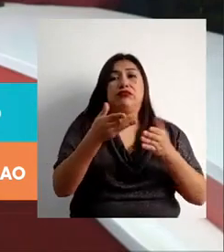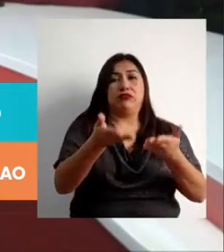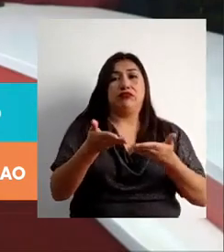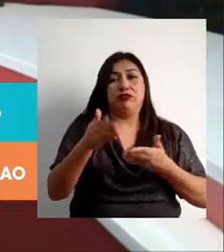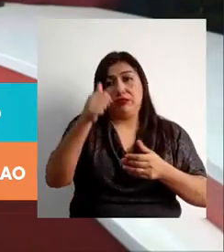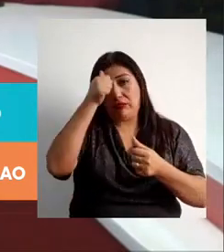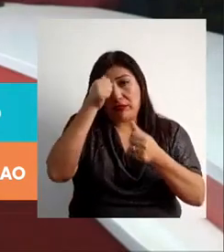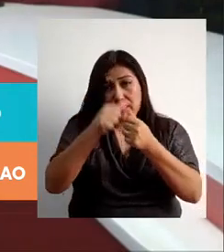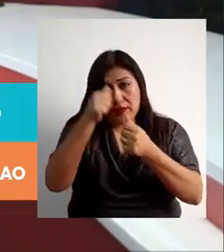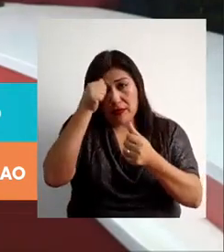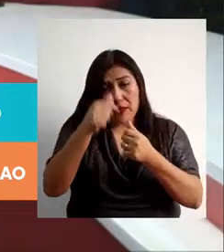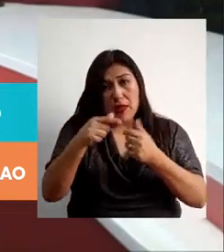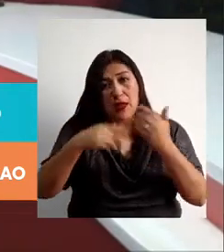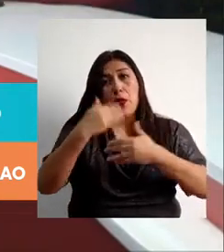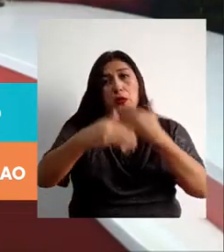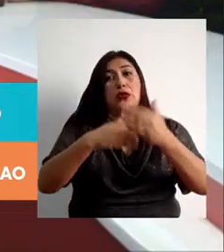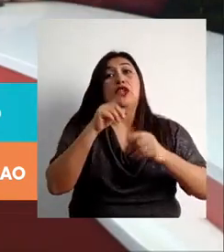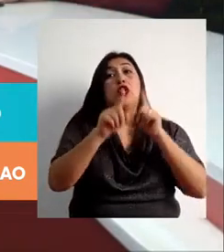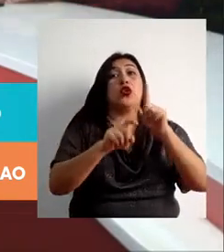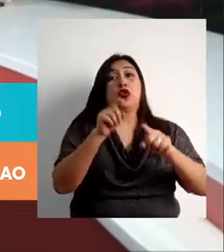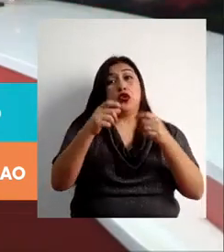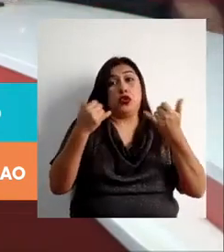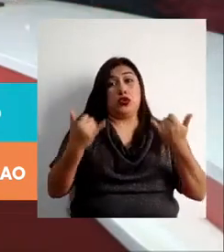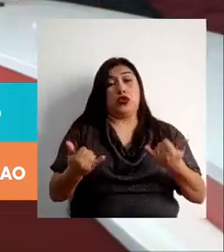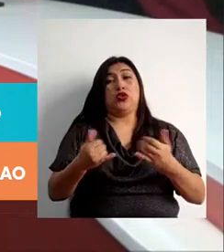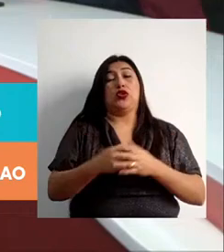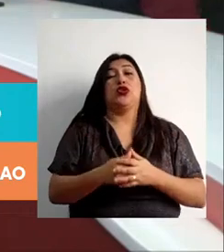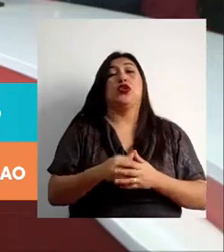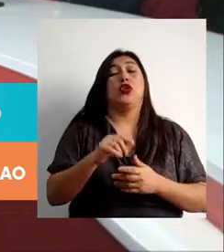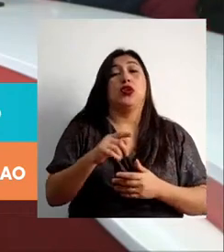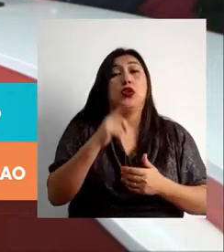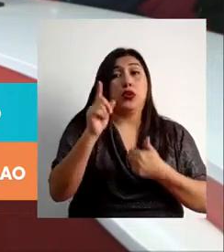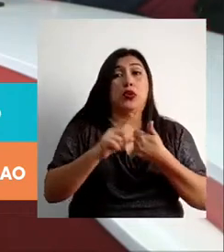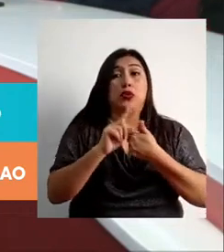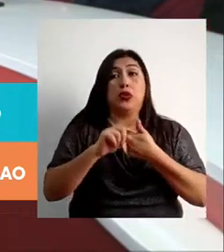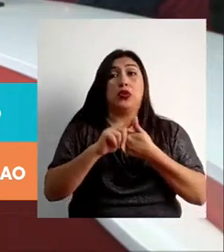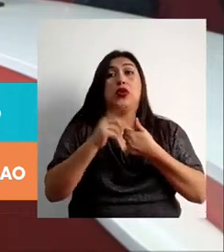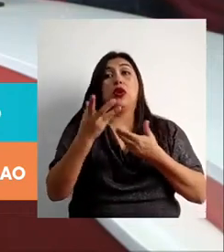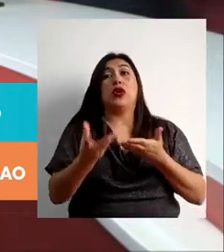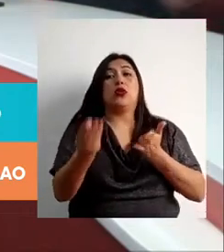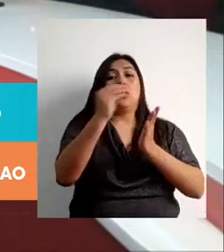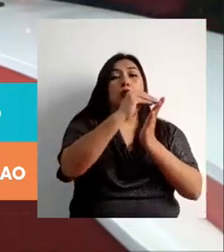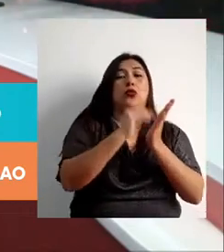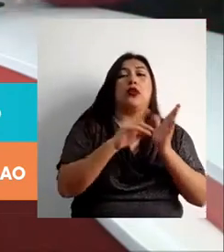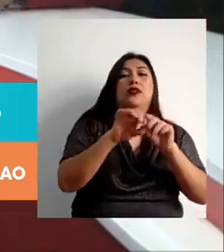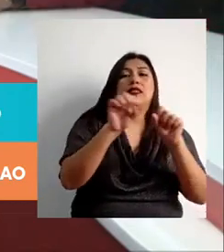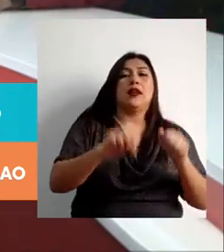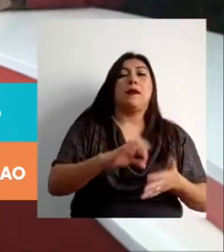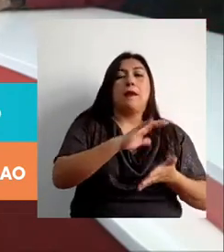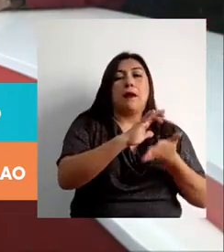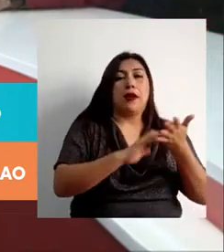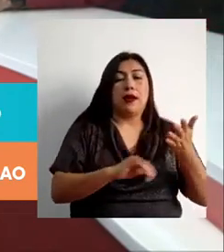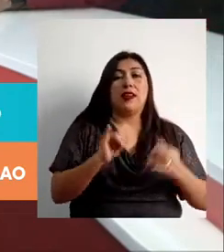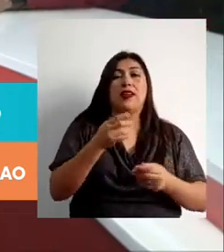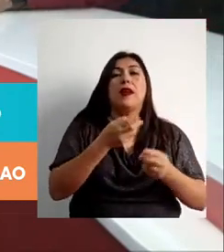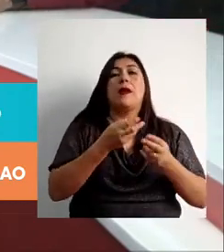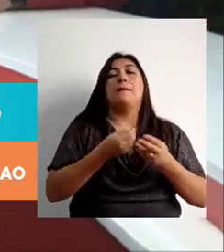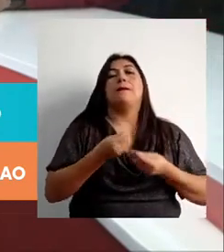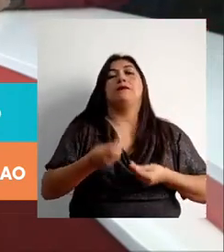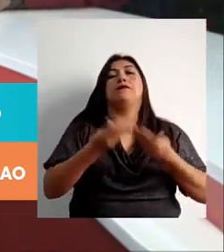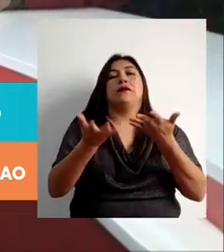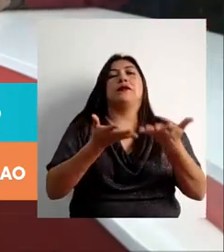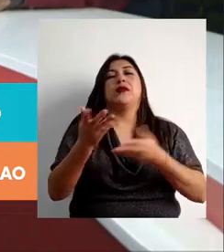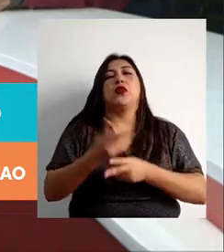que estamos en nuestro proceso de consulta, uno que tiene que ver con la implementación del sistema Braille y la prestación de cuidados y